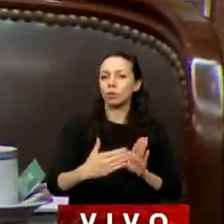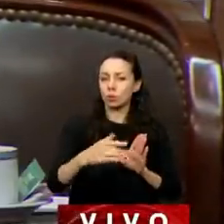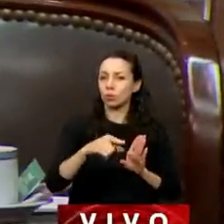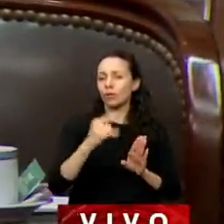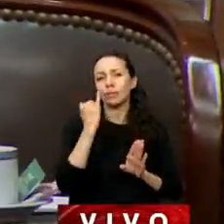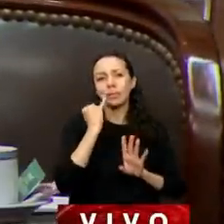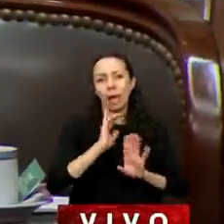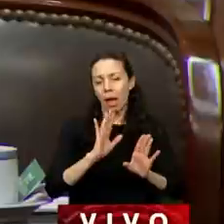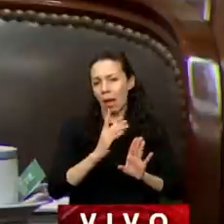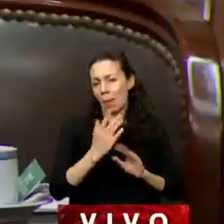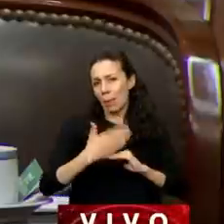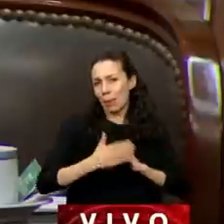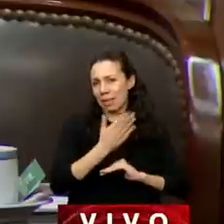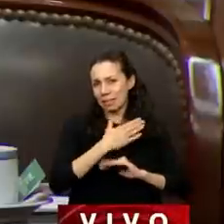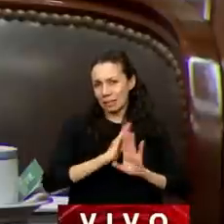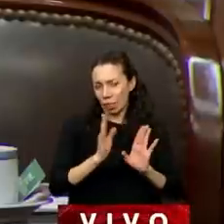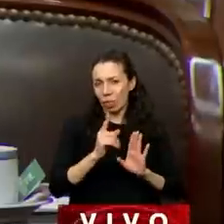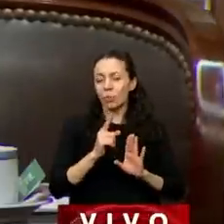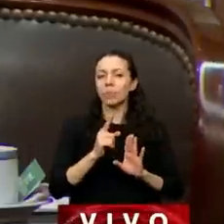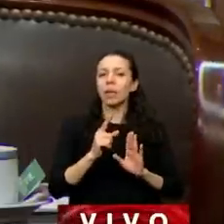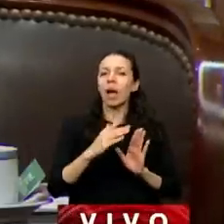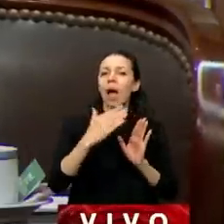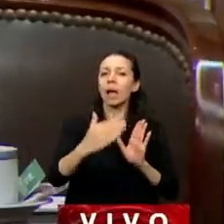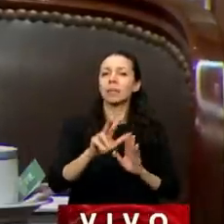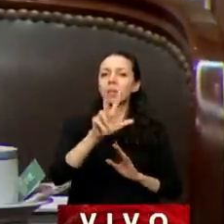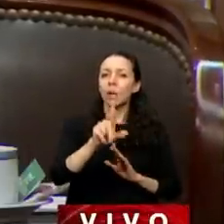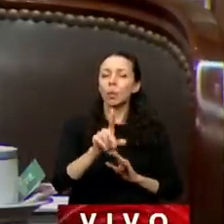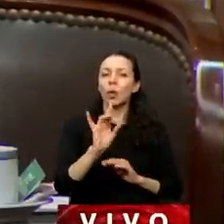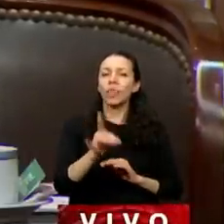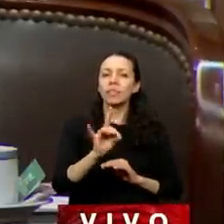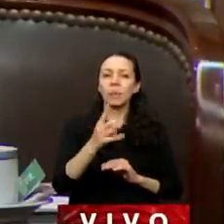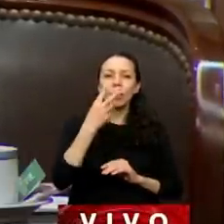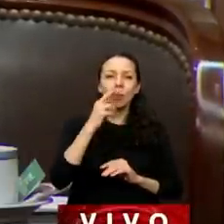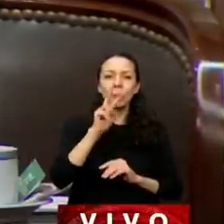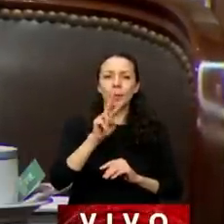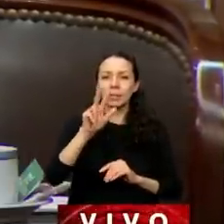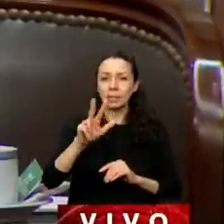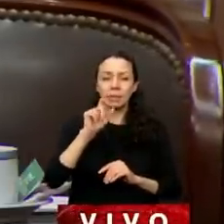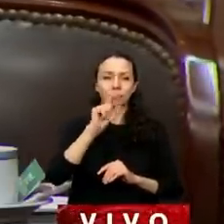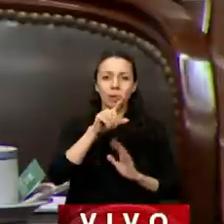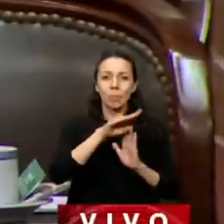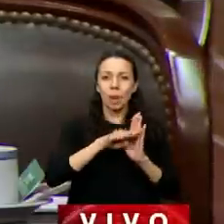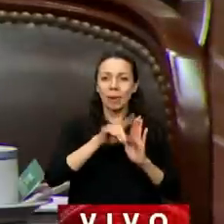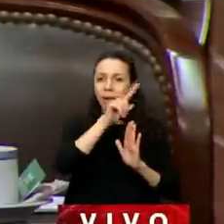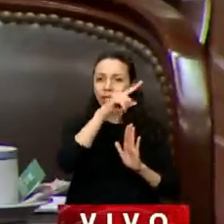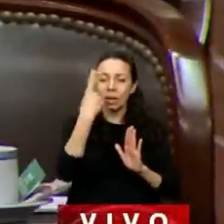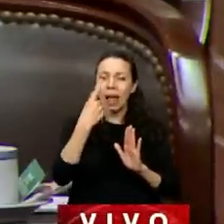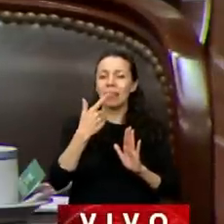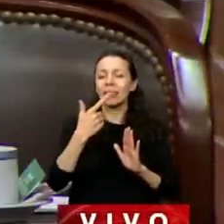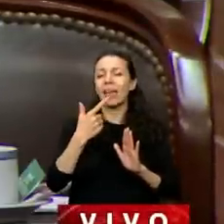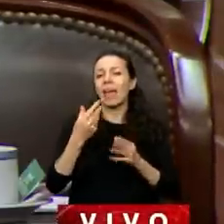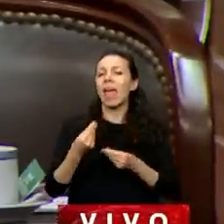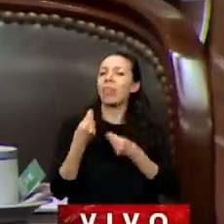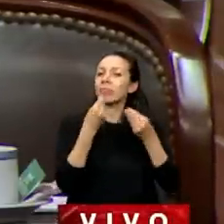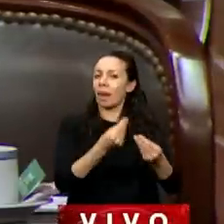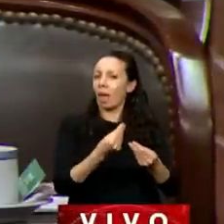vencido hasta el 31 de diciembre del 2023 del Programa Nacional de Entrega Voluntaria de